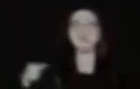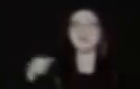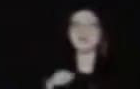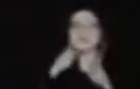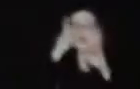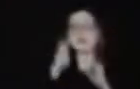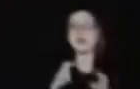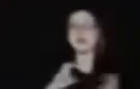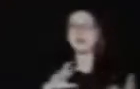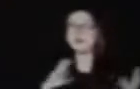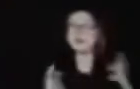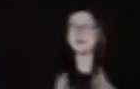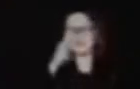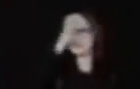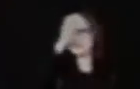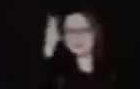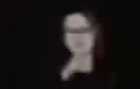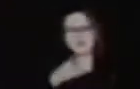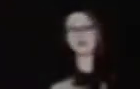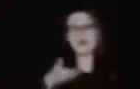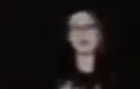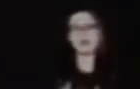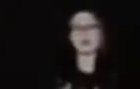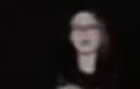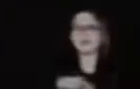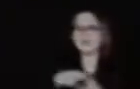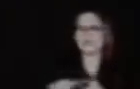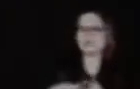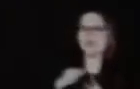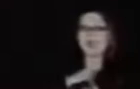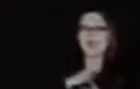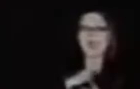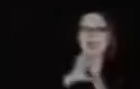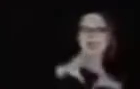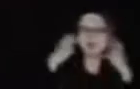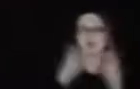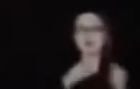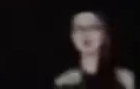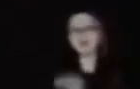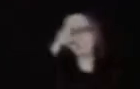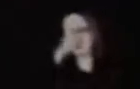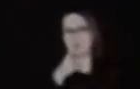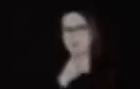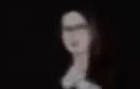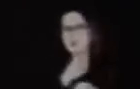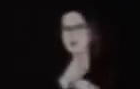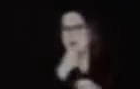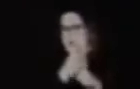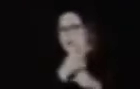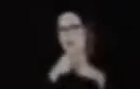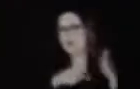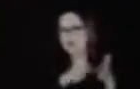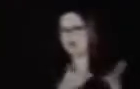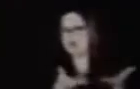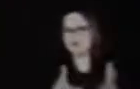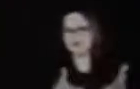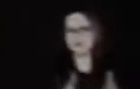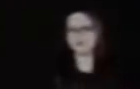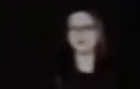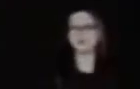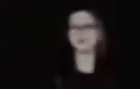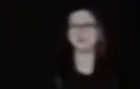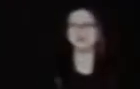violencia, estamos en los primeros lugares del mundo. Según